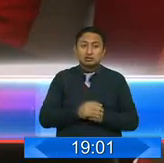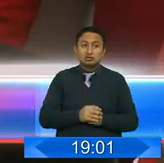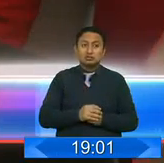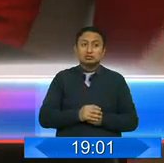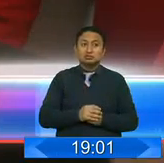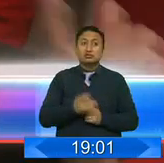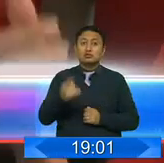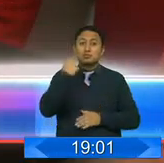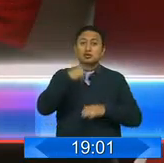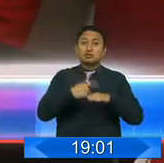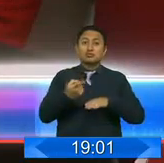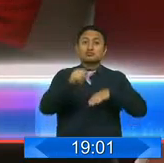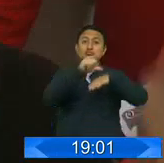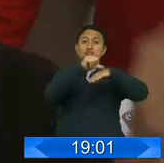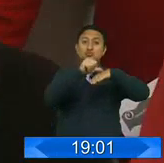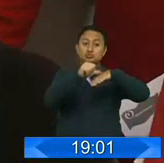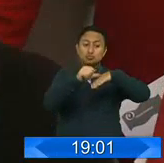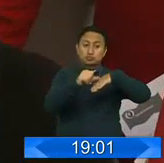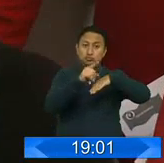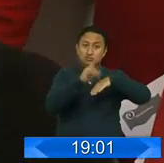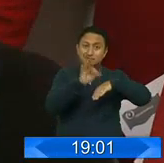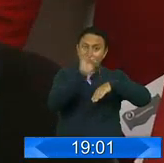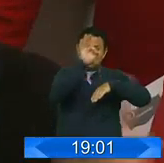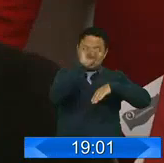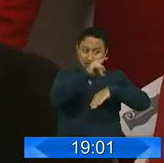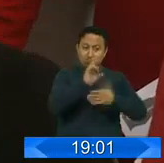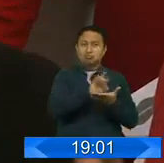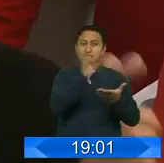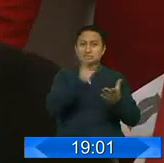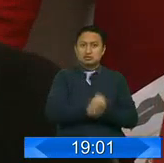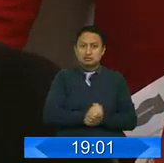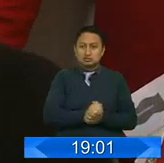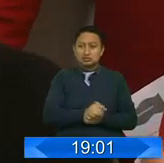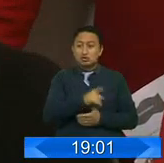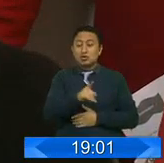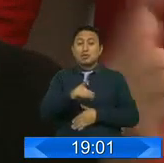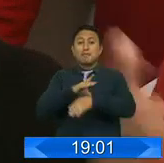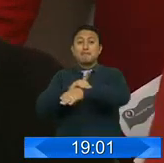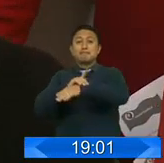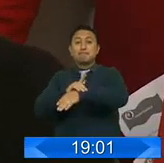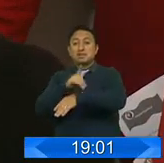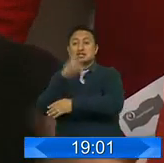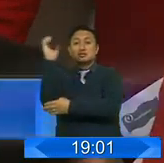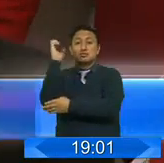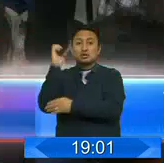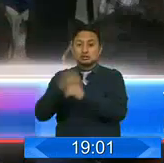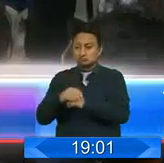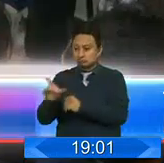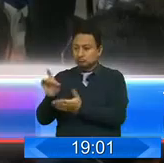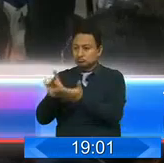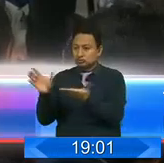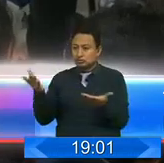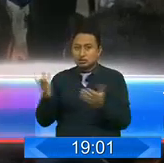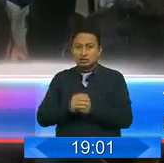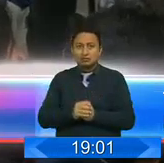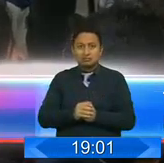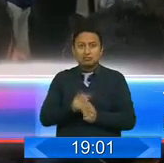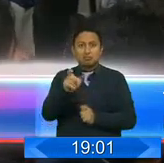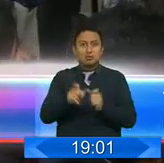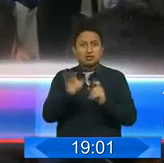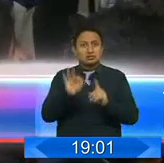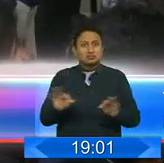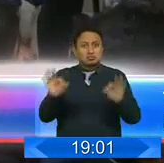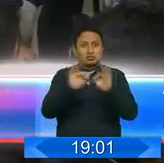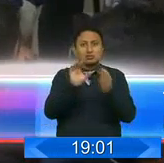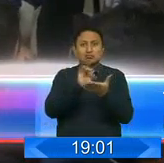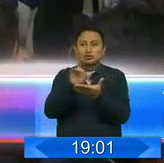un cirujano especialista en quirófano, ha sido despedido. Operativo es un médico, justamente en las ambulancias, ha sido despedido. Desde la dirigencia de trabajadores